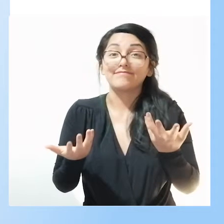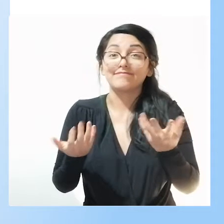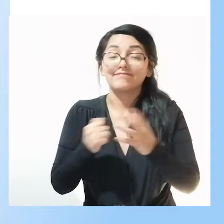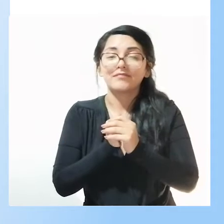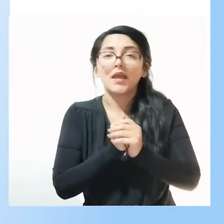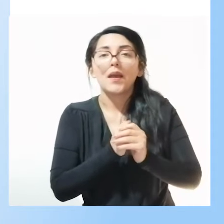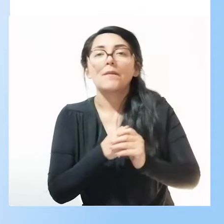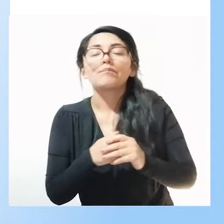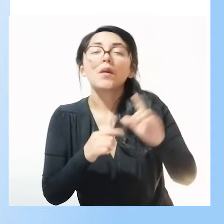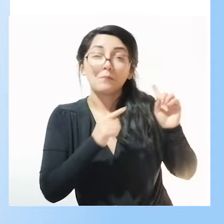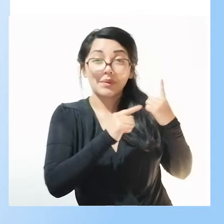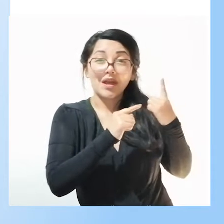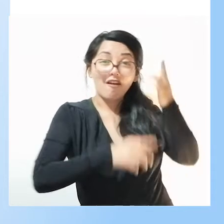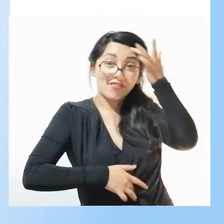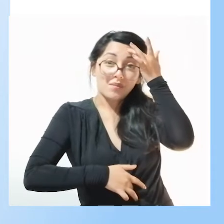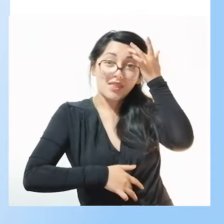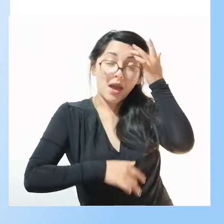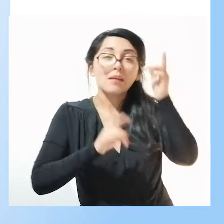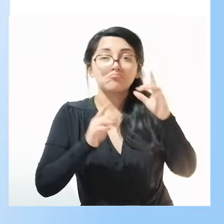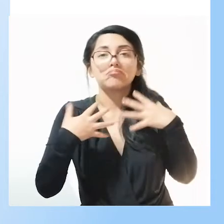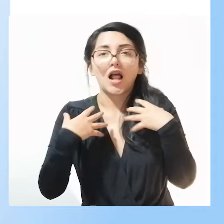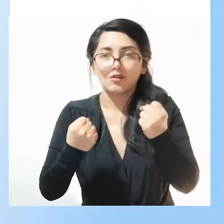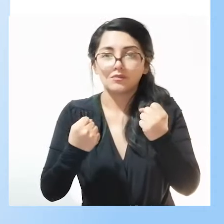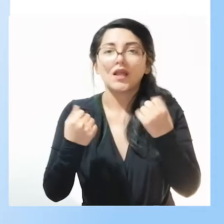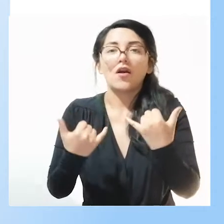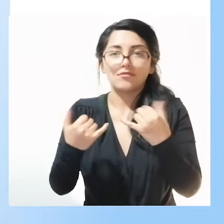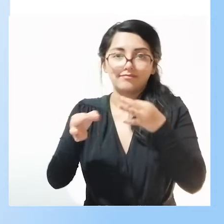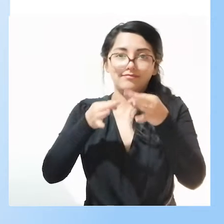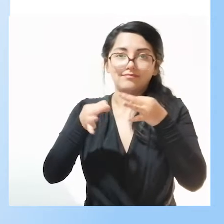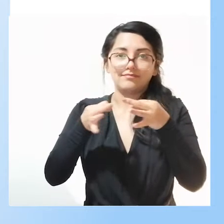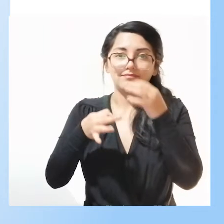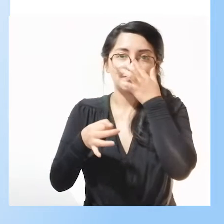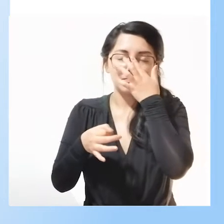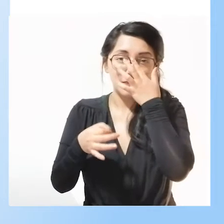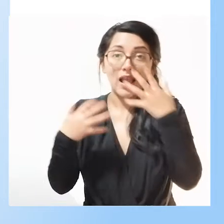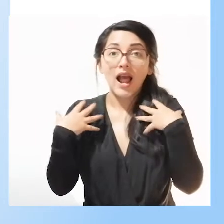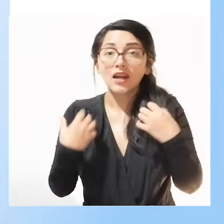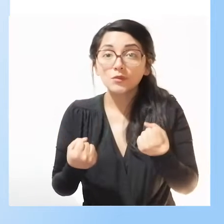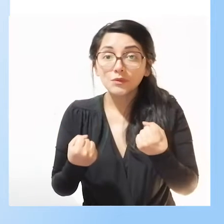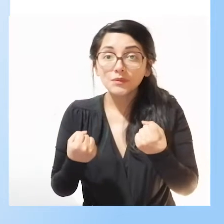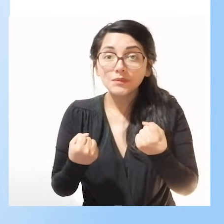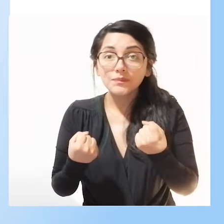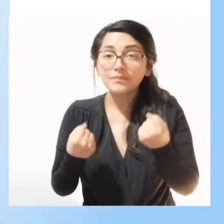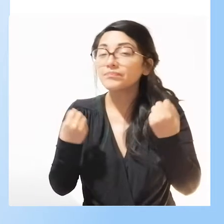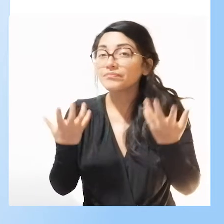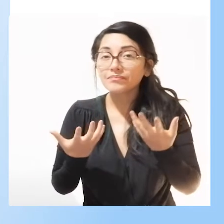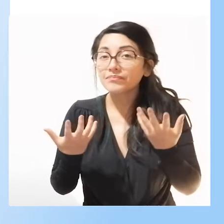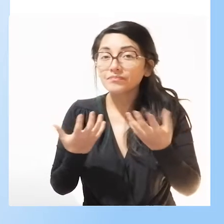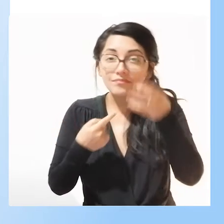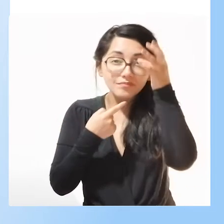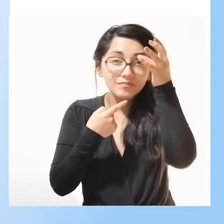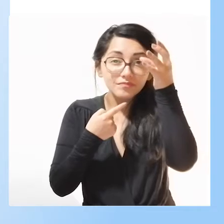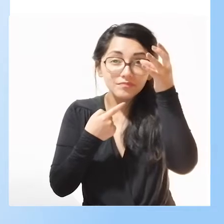al concepto de enfermedad, lo vamos a plantear en primer lugar. El concepto de salud durante mucho